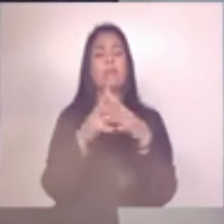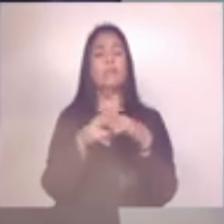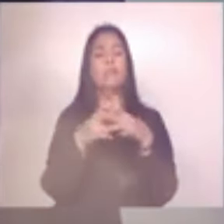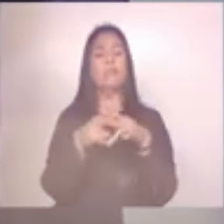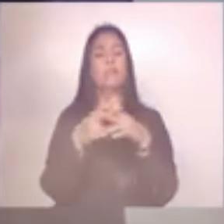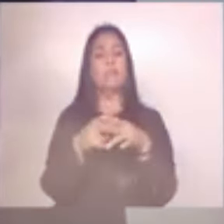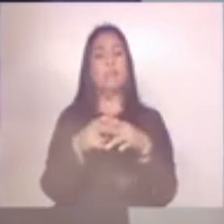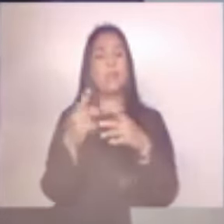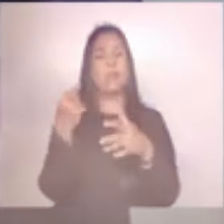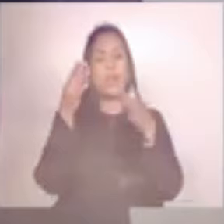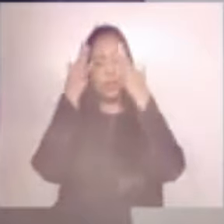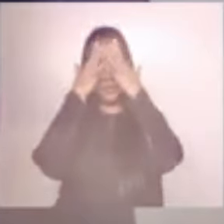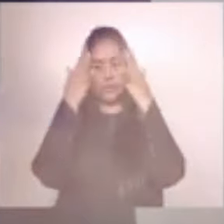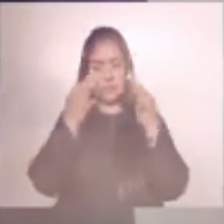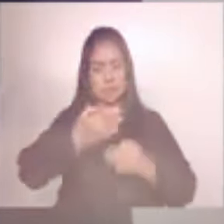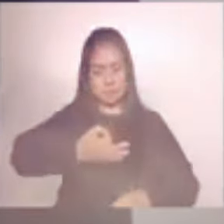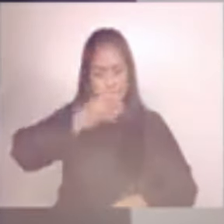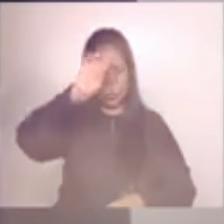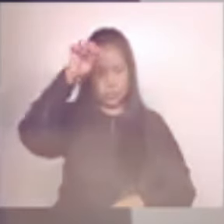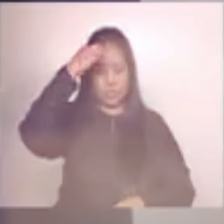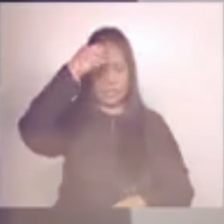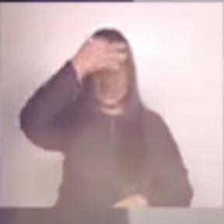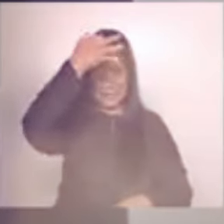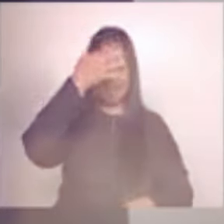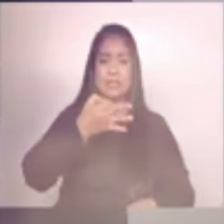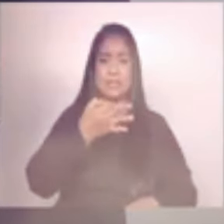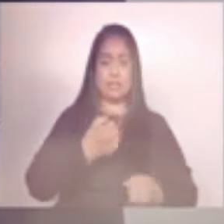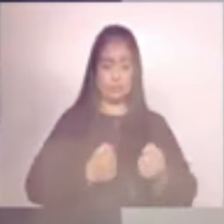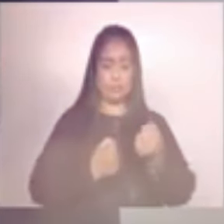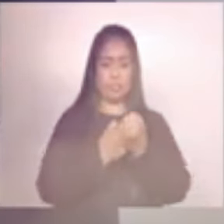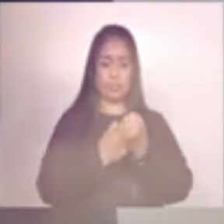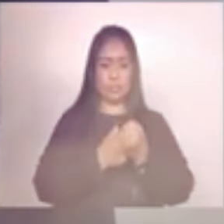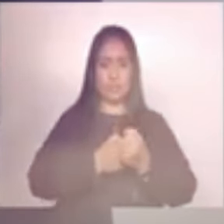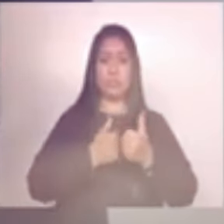decisiones políticas legítimas, sostenibles y eficaces.